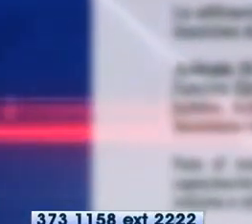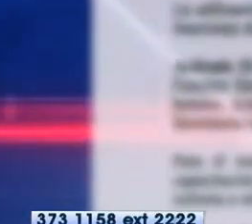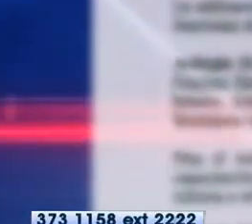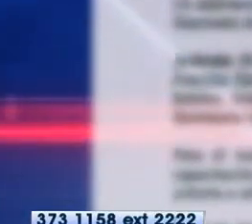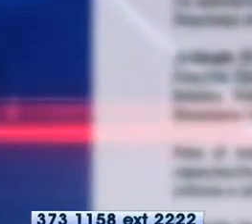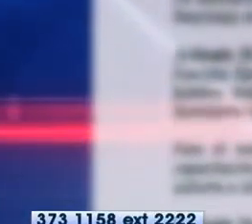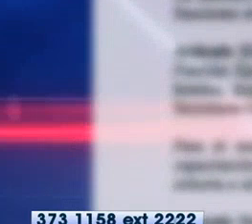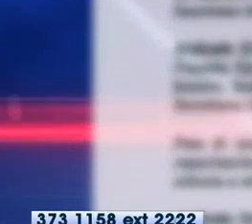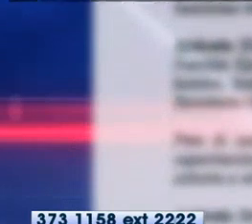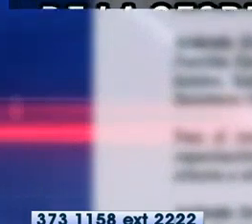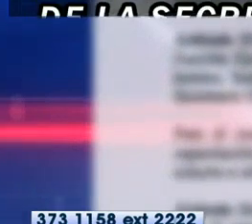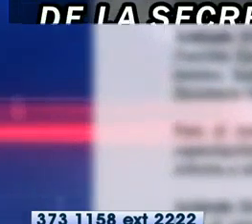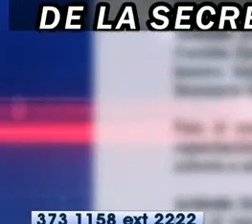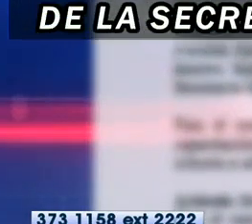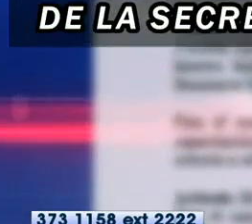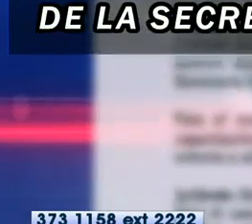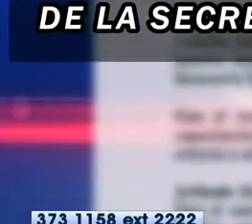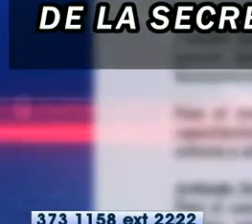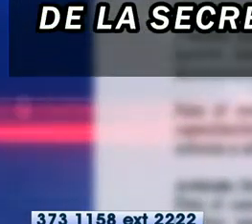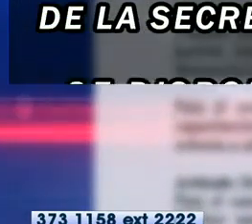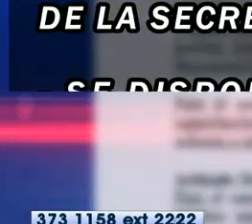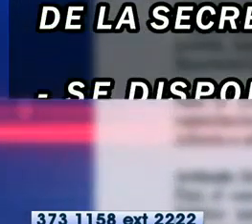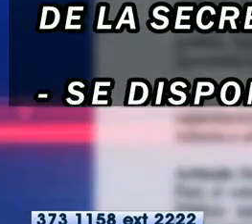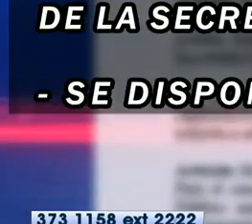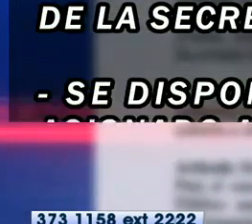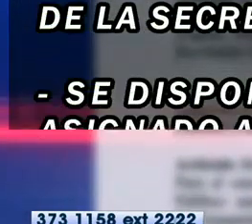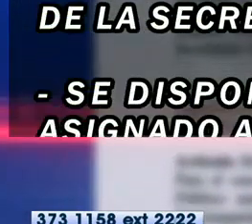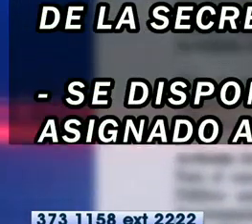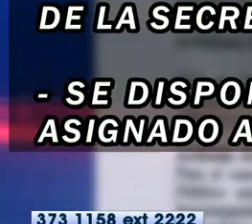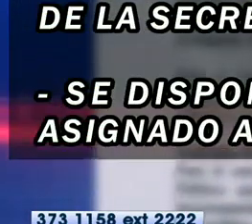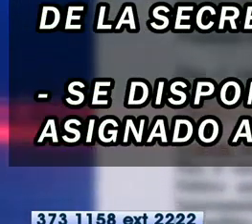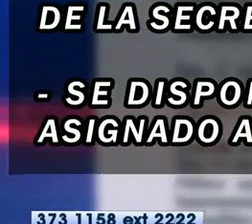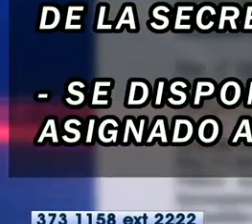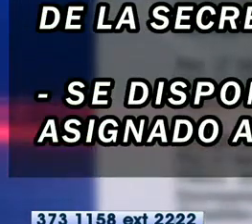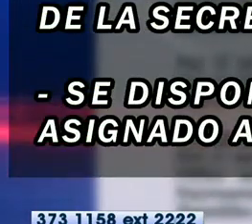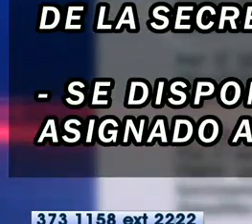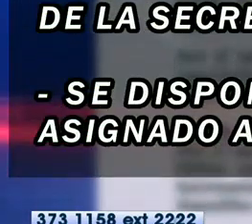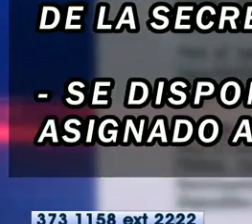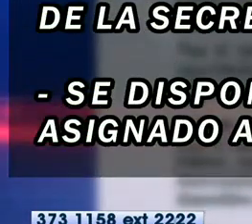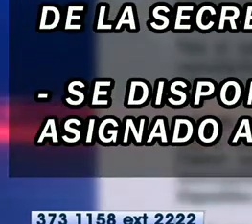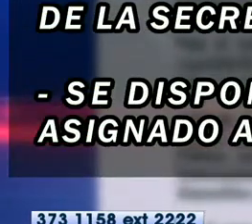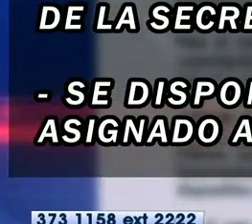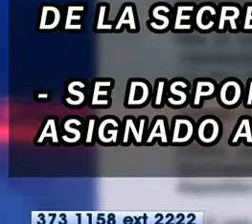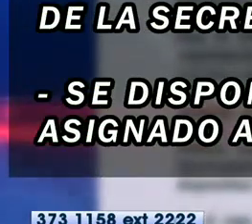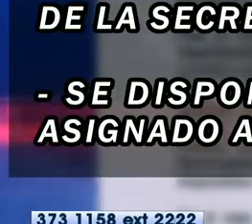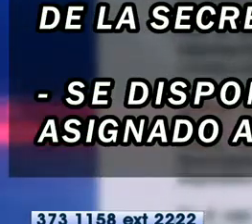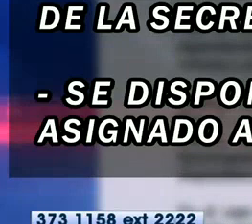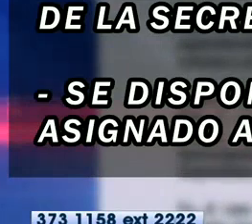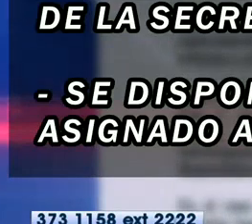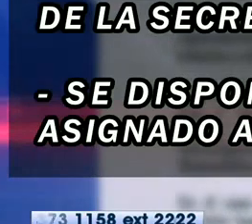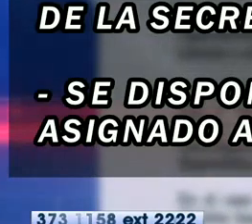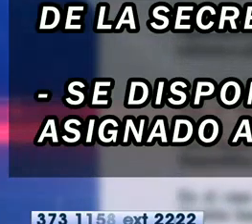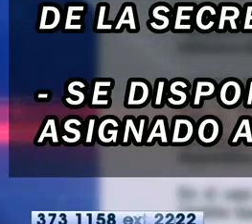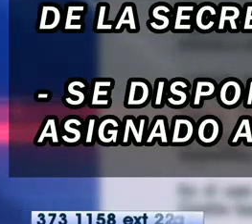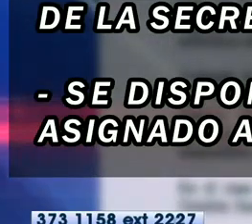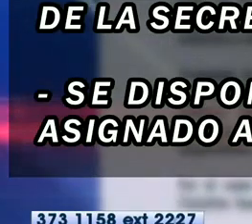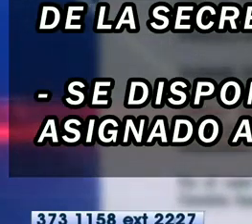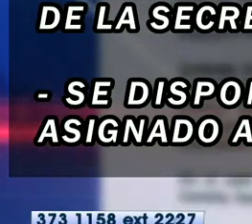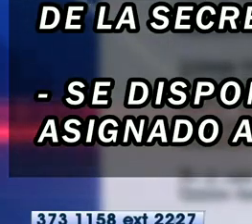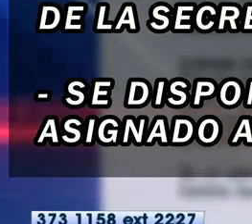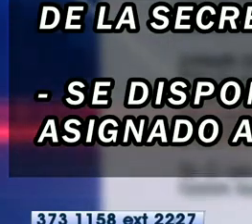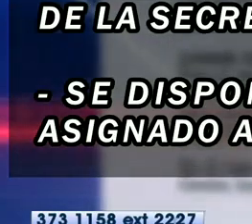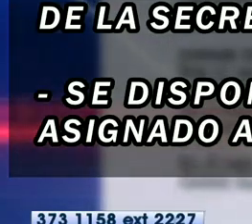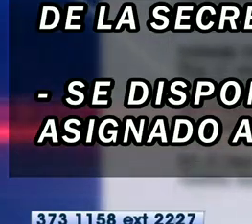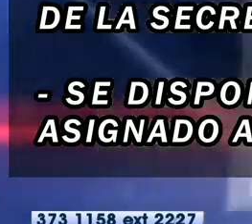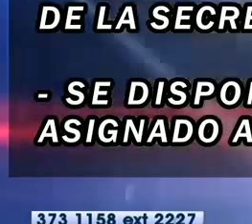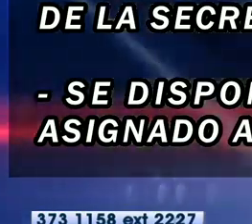pago de viáticos, la prohibición de compra de vehículos, la realización de eventos y de capacitaciones en